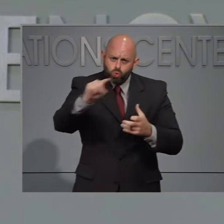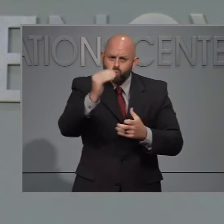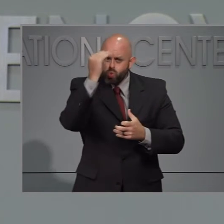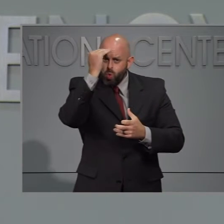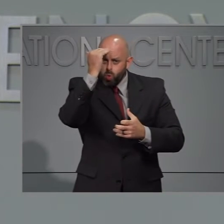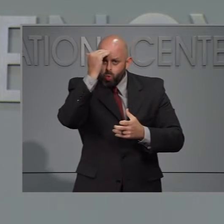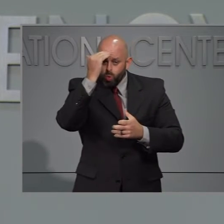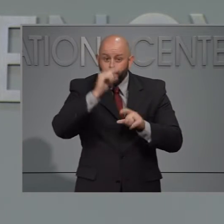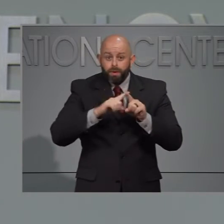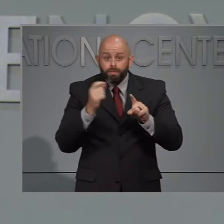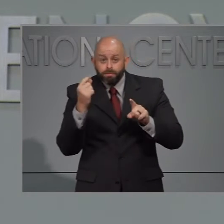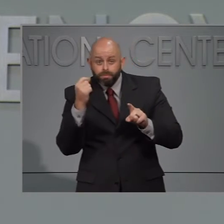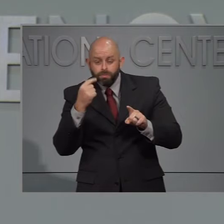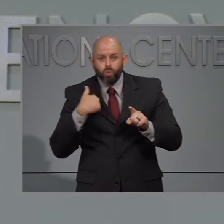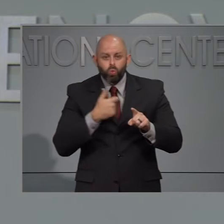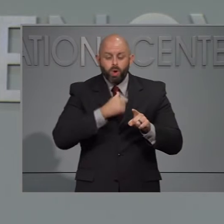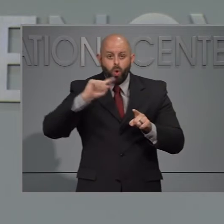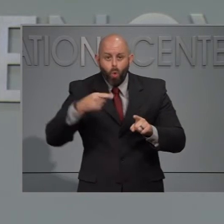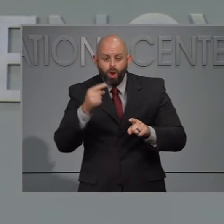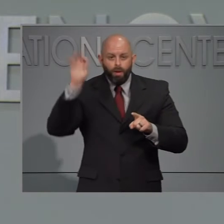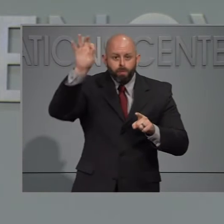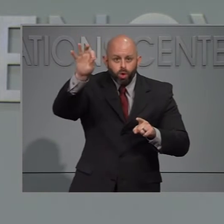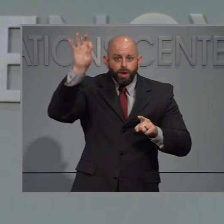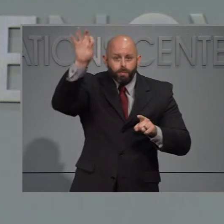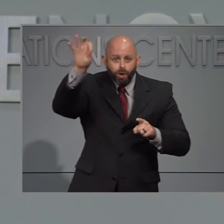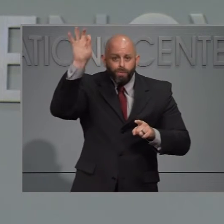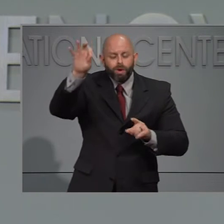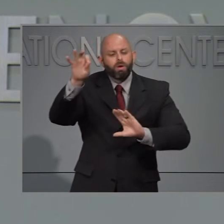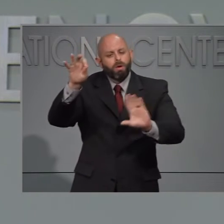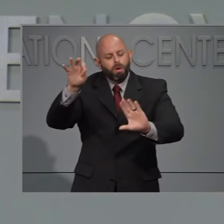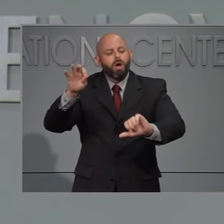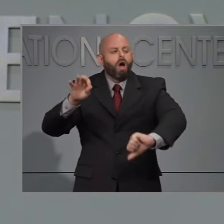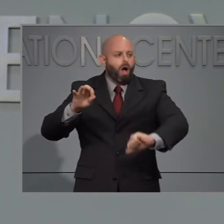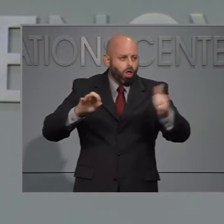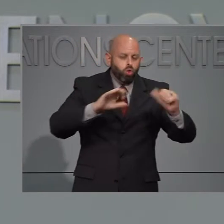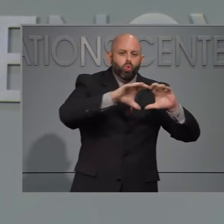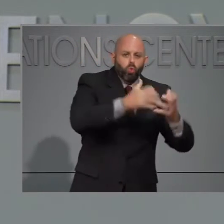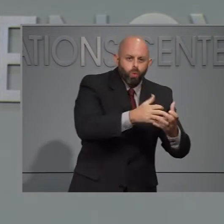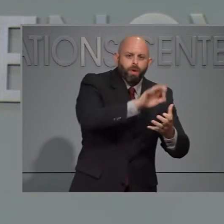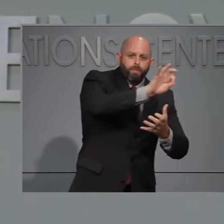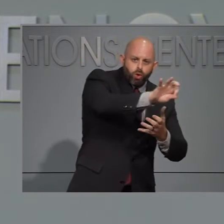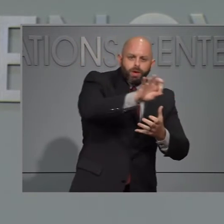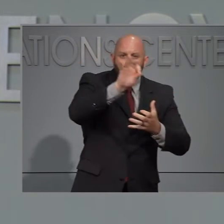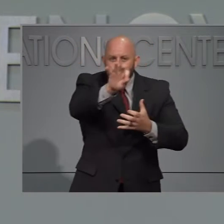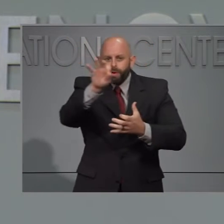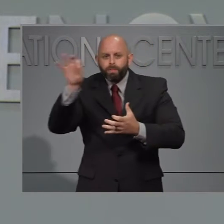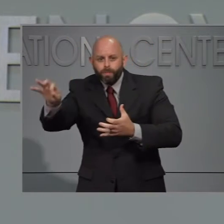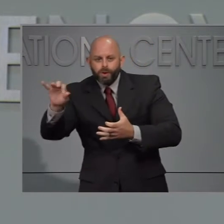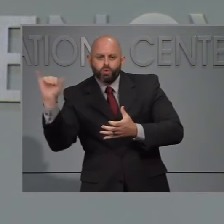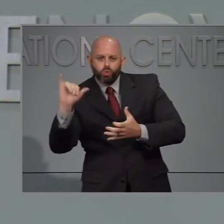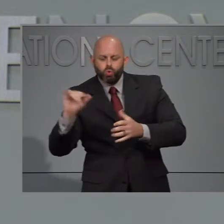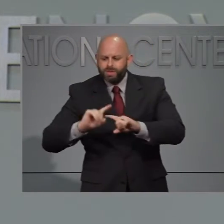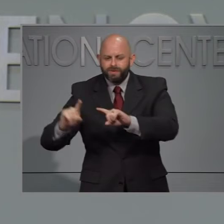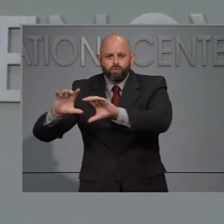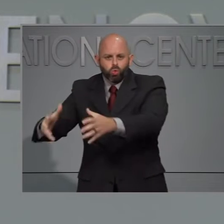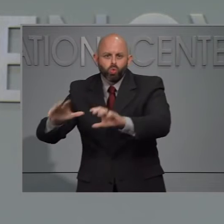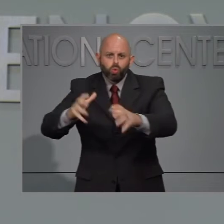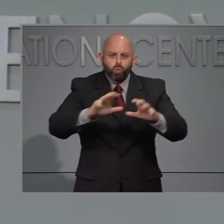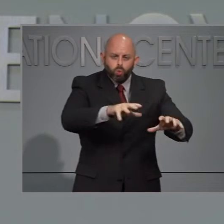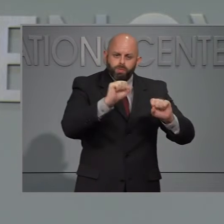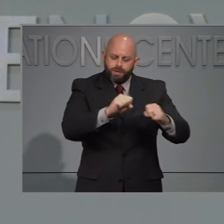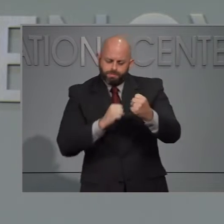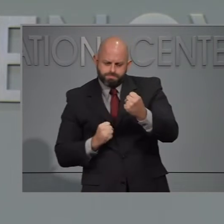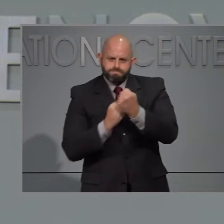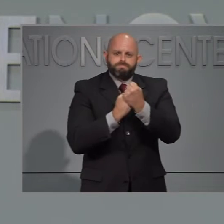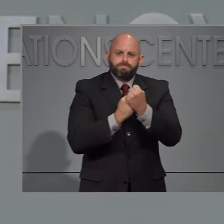razón. Esto requiere un esfuerzo conjunto de todos los líderes de todos los diferentes sectores del estado que pueden